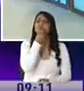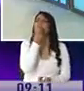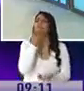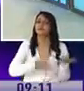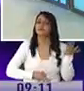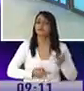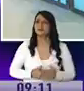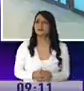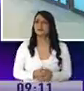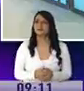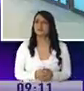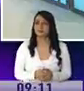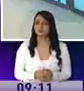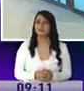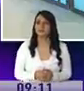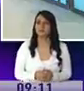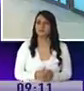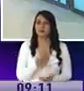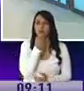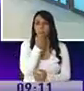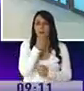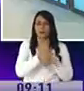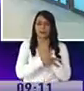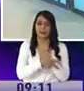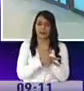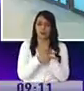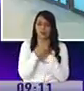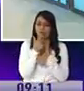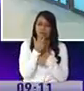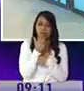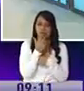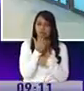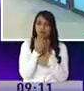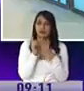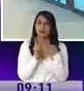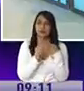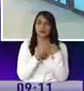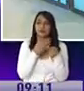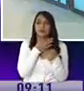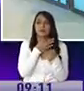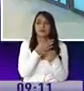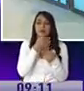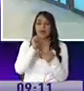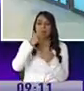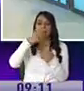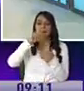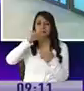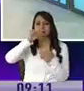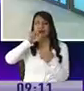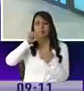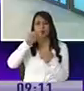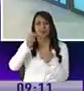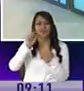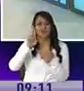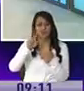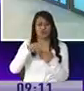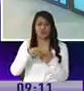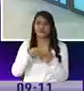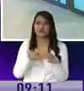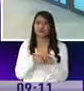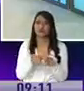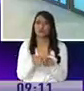es claro platos paraguayos que yo les recomendaría primero que nada a mí me encanta la chipa guazu que es una especie de